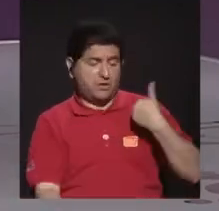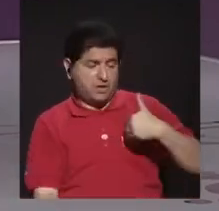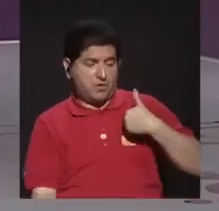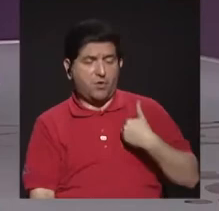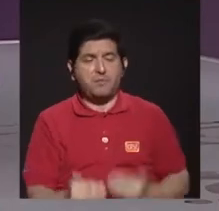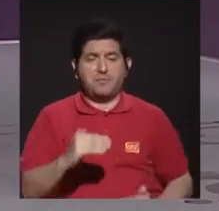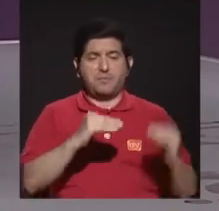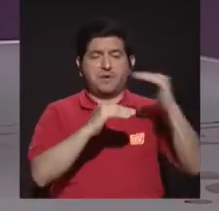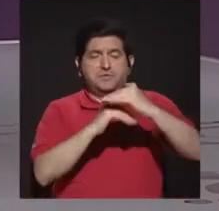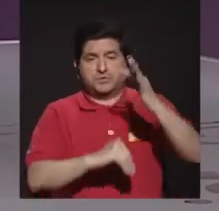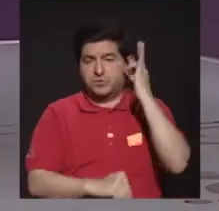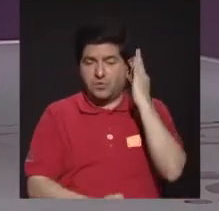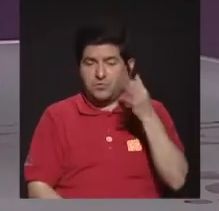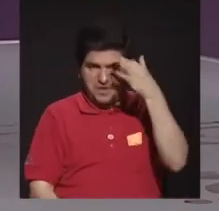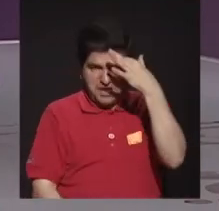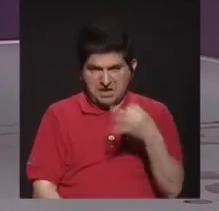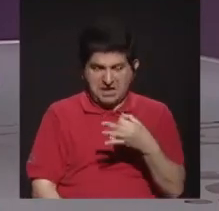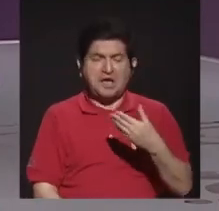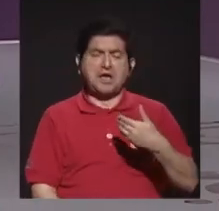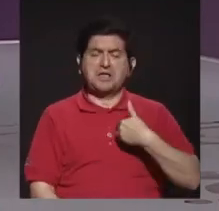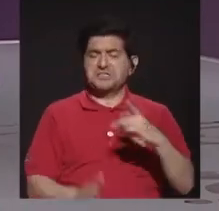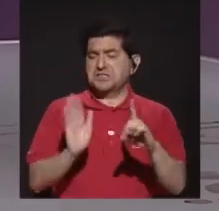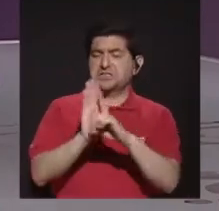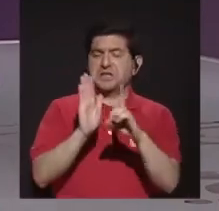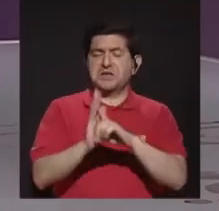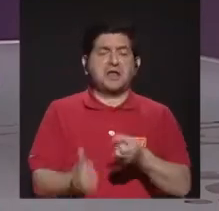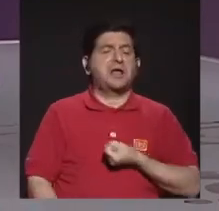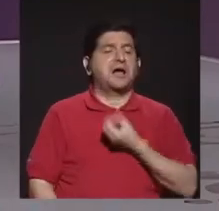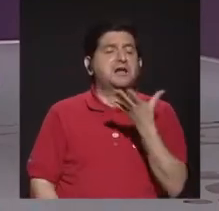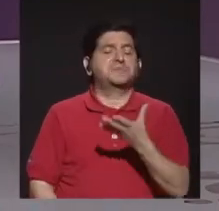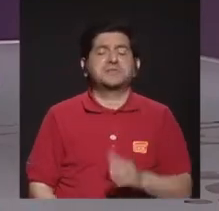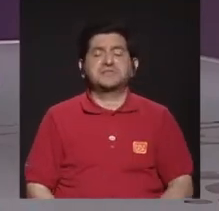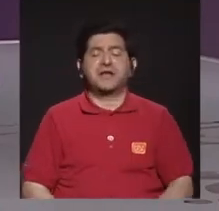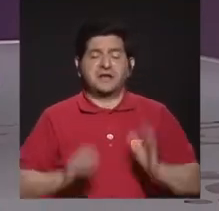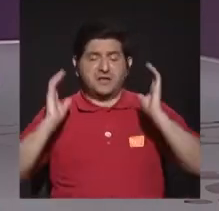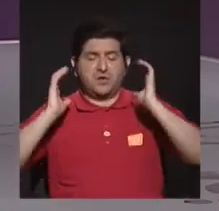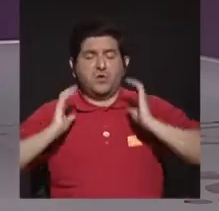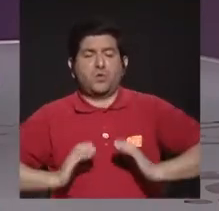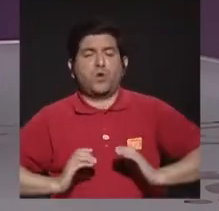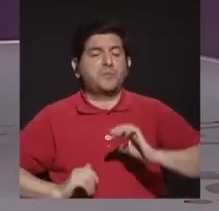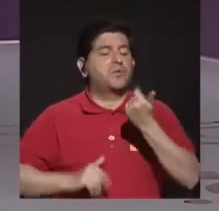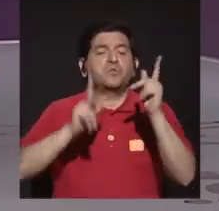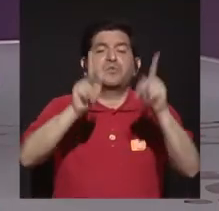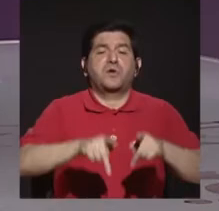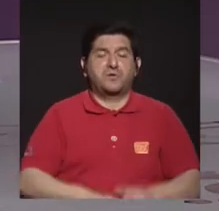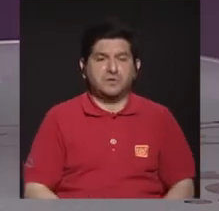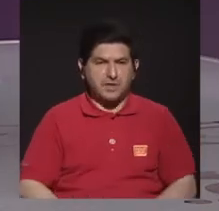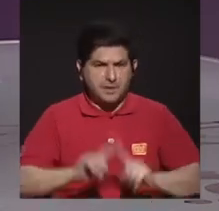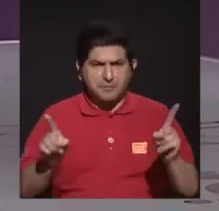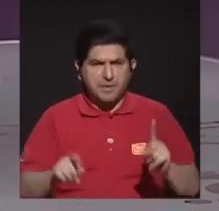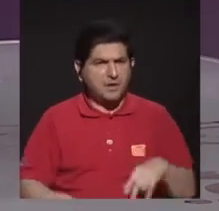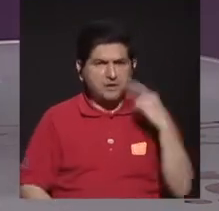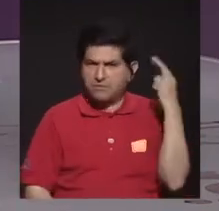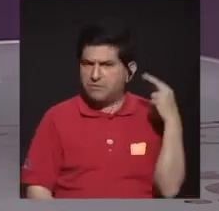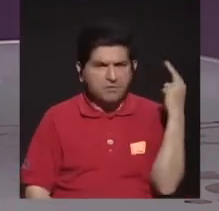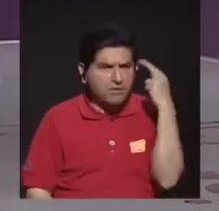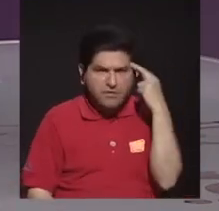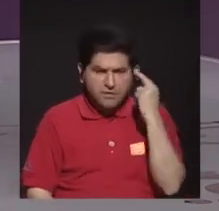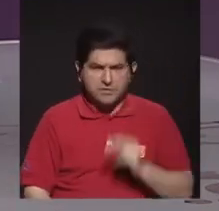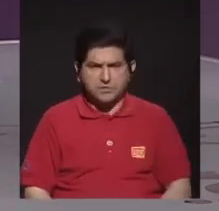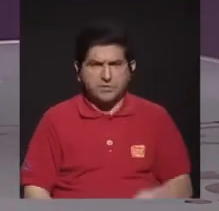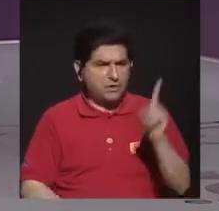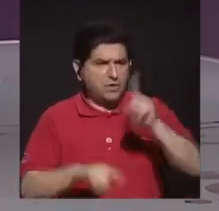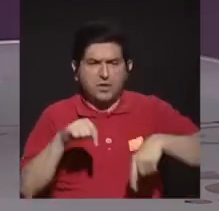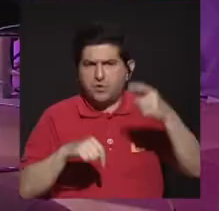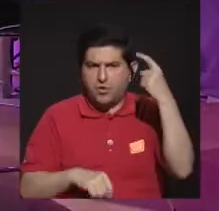lo femenino, del creer que hay un derecho a expresarse sobre el cuerpo de alguien más cuando no tendría por qué haberlo y que sería impensable en